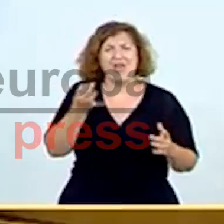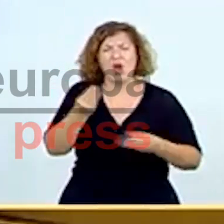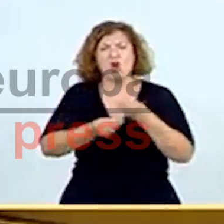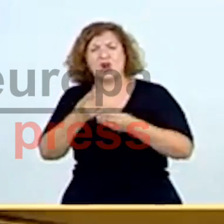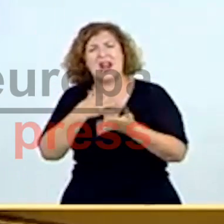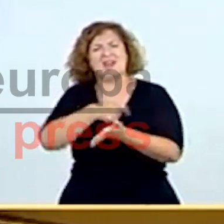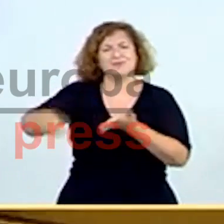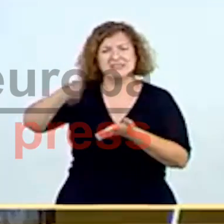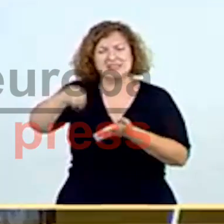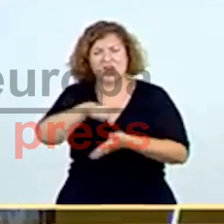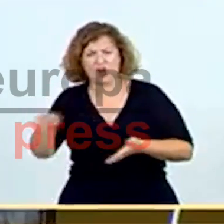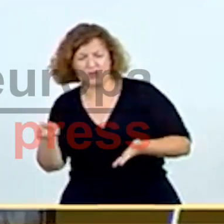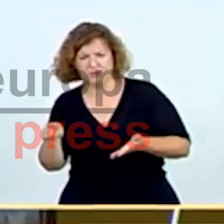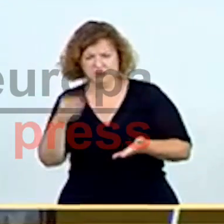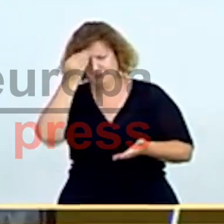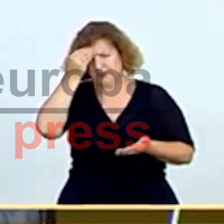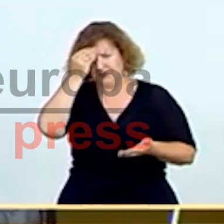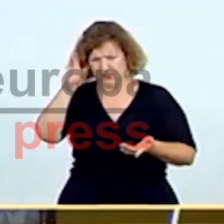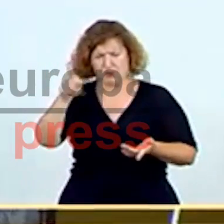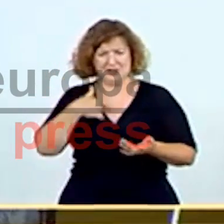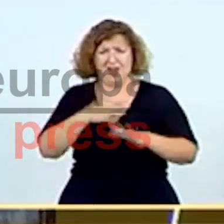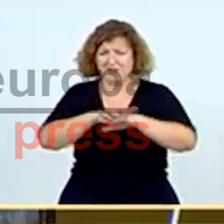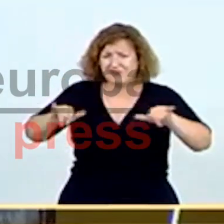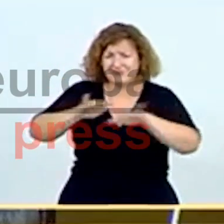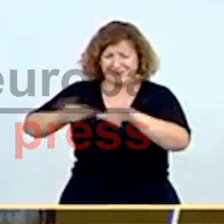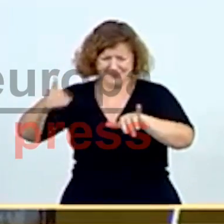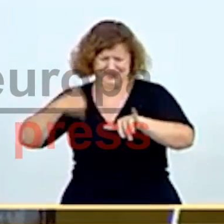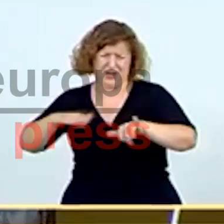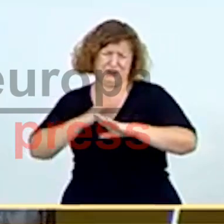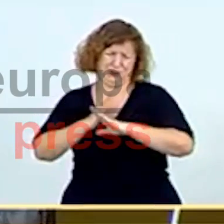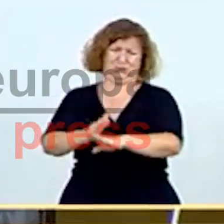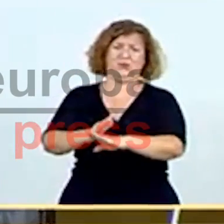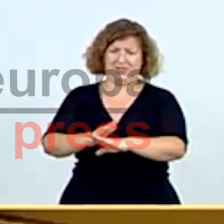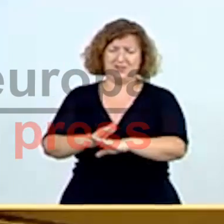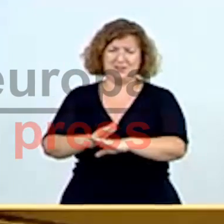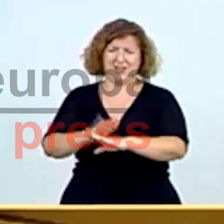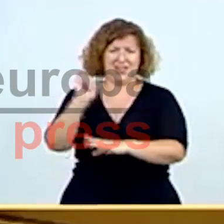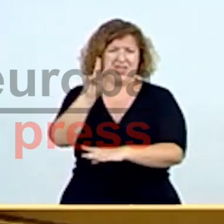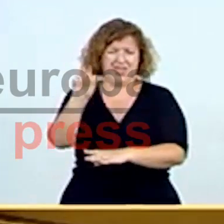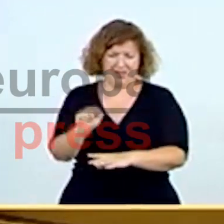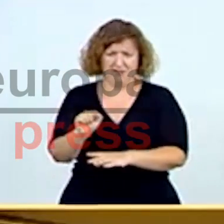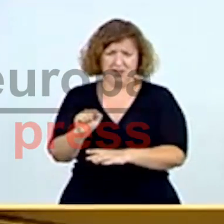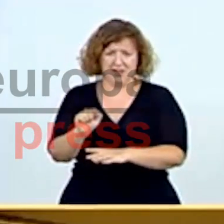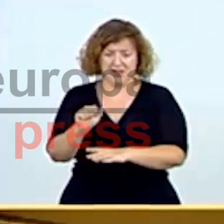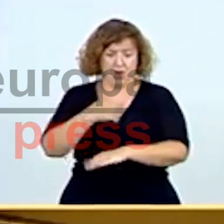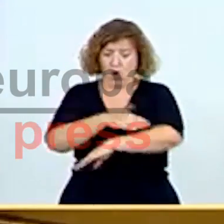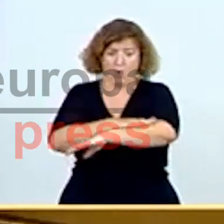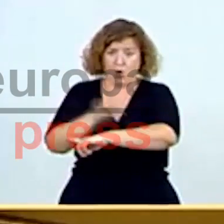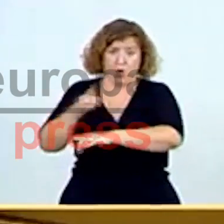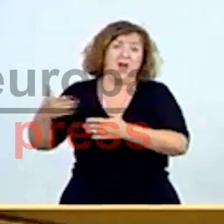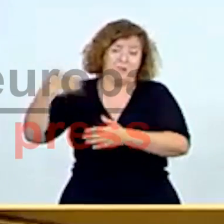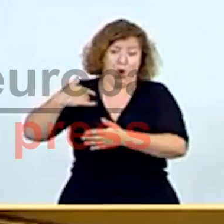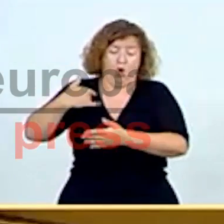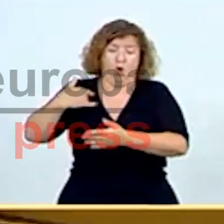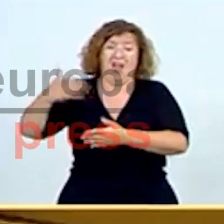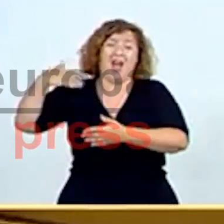una liquidación? ¿No cree usted que está compensado con crece el efecto del IVA que no provoca este Gobierno, pero que